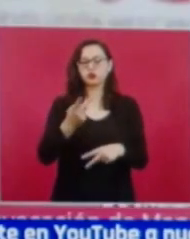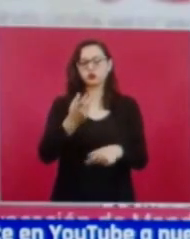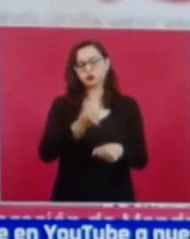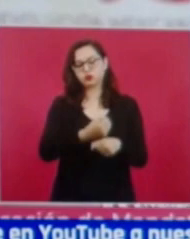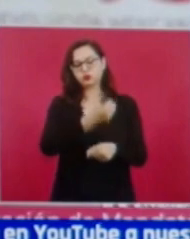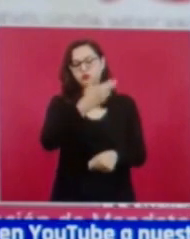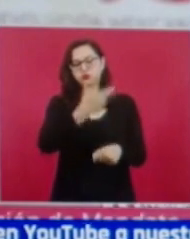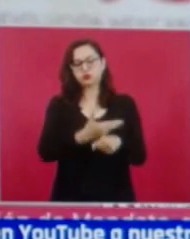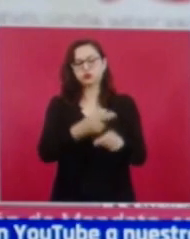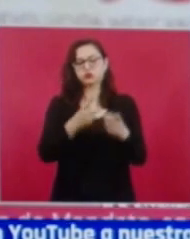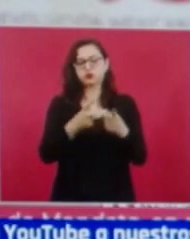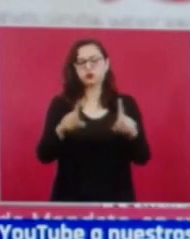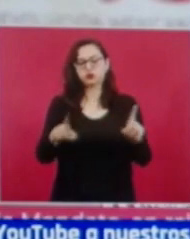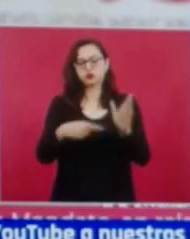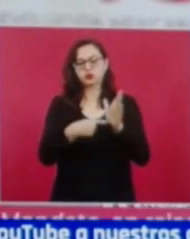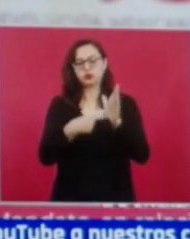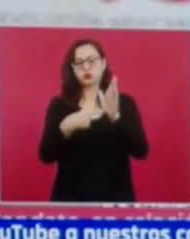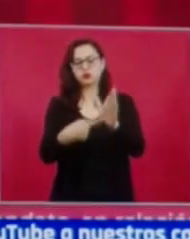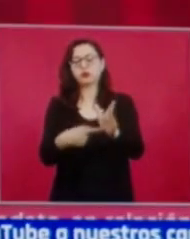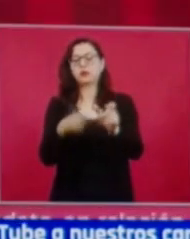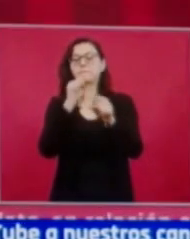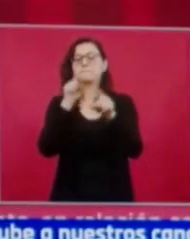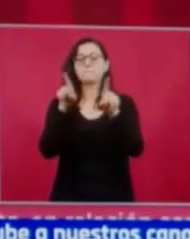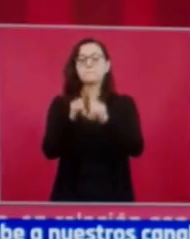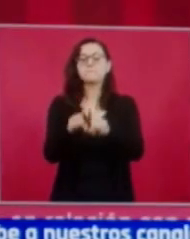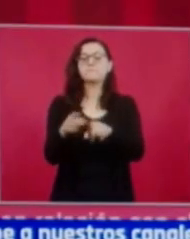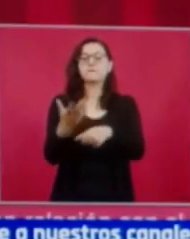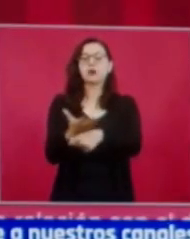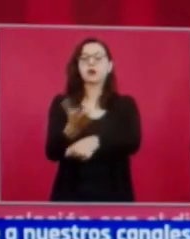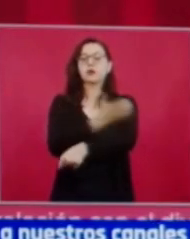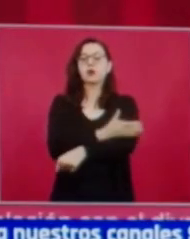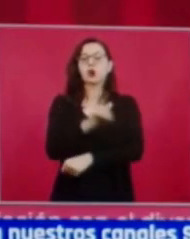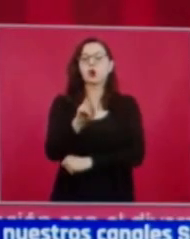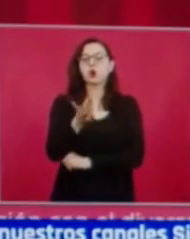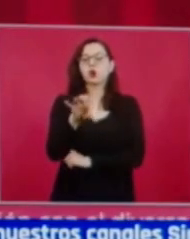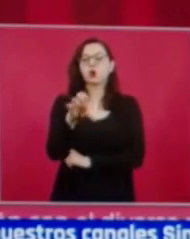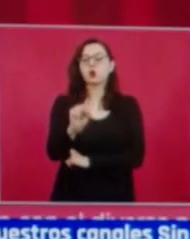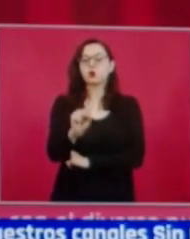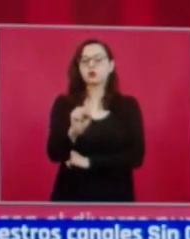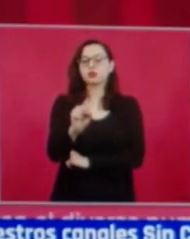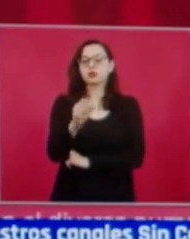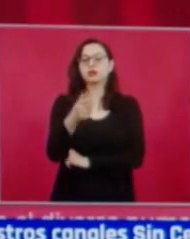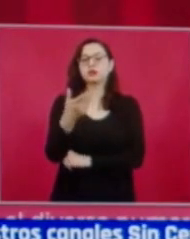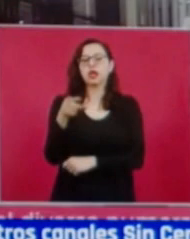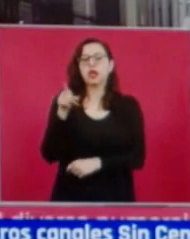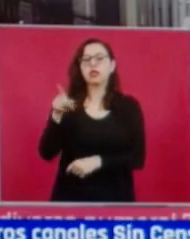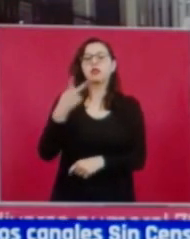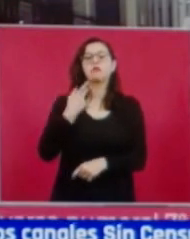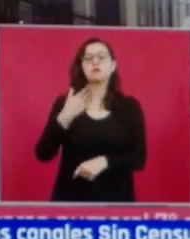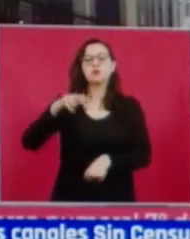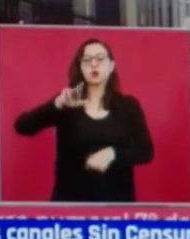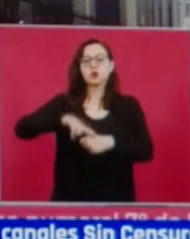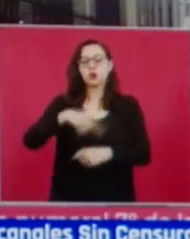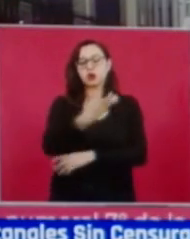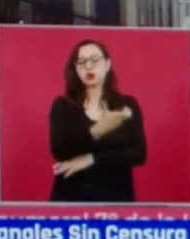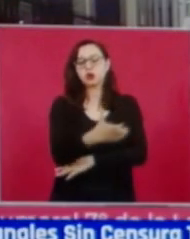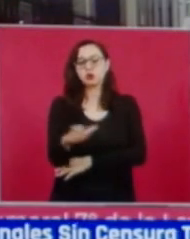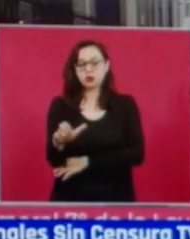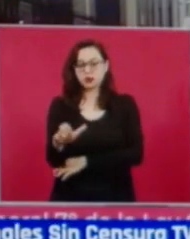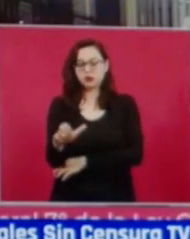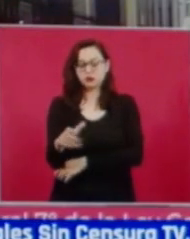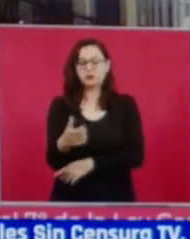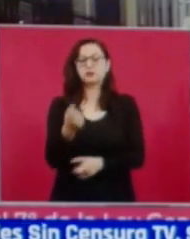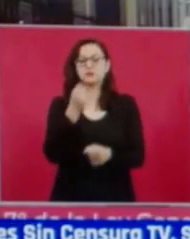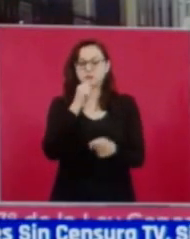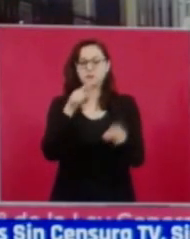una reflexión, de una depuración, de un proceso continuo de fortalecimiento de sus estrategias y también